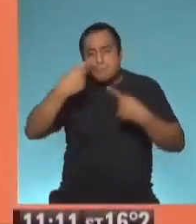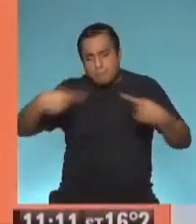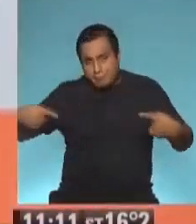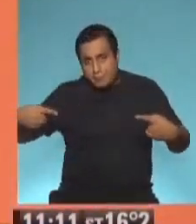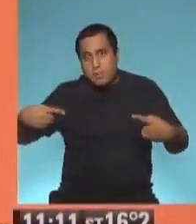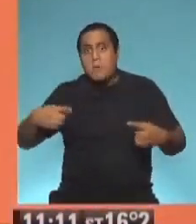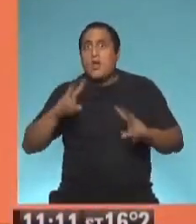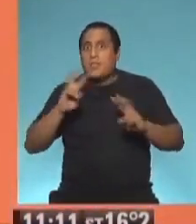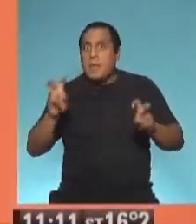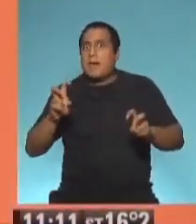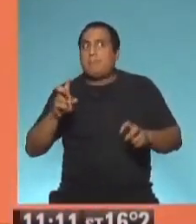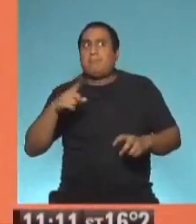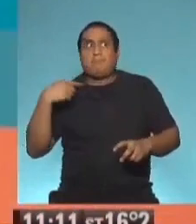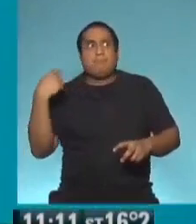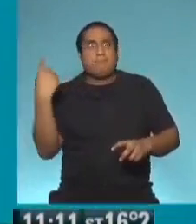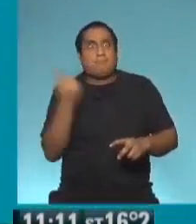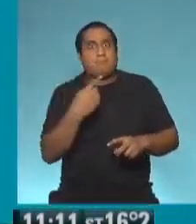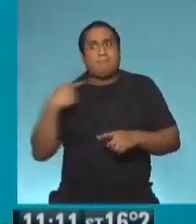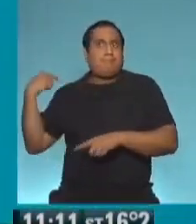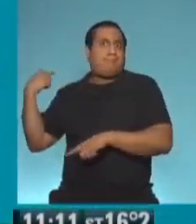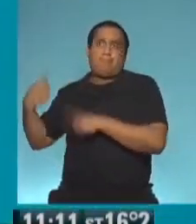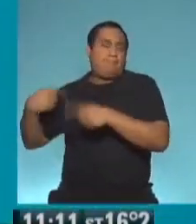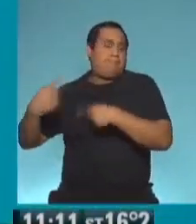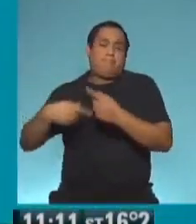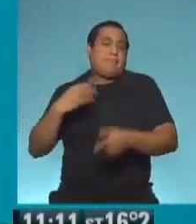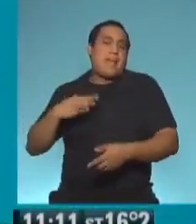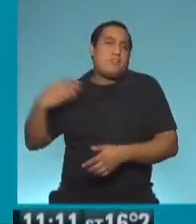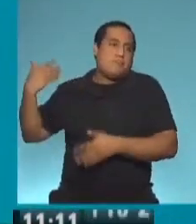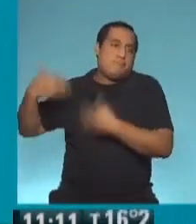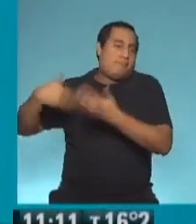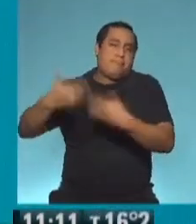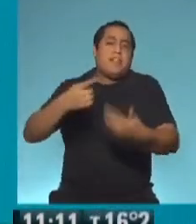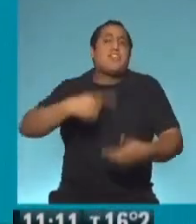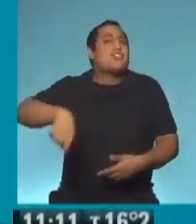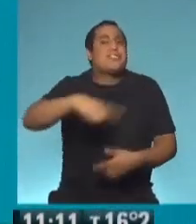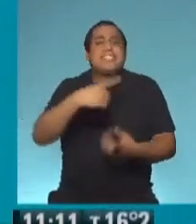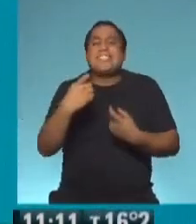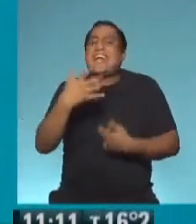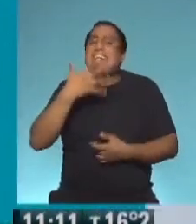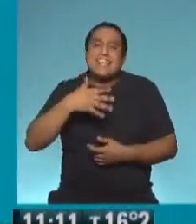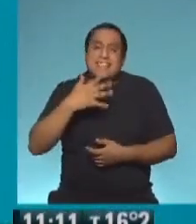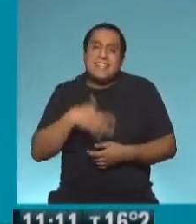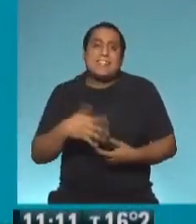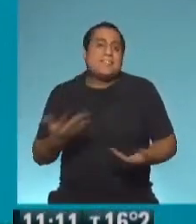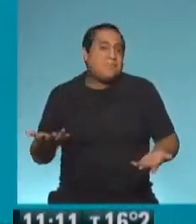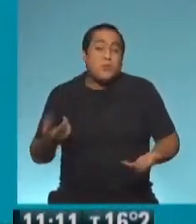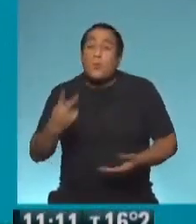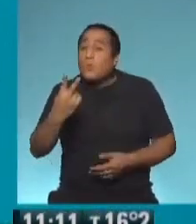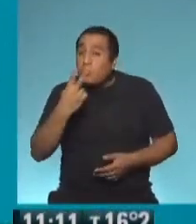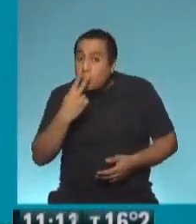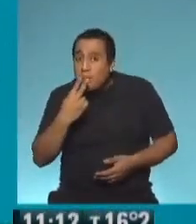tema que nos atraviesa generacionalmente y que tiene que ver con esto, con entender que definitivamente fumar nos hace mal.